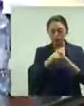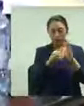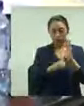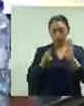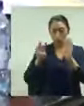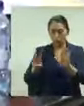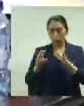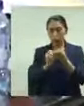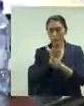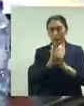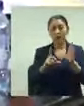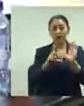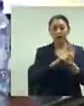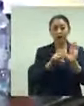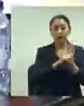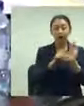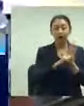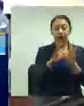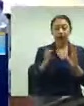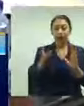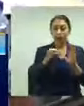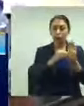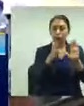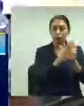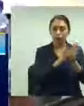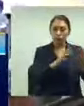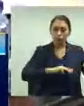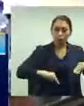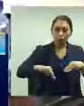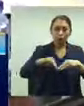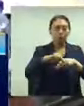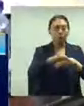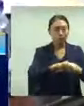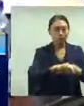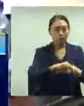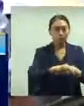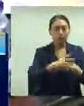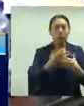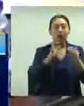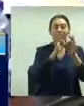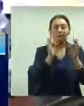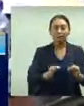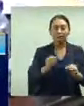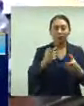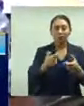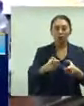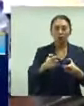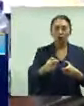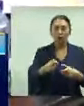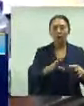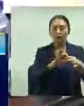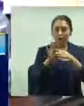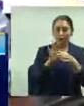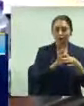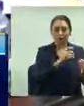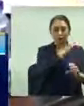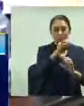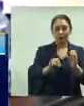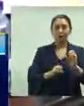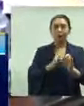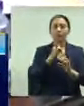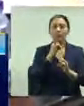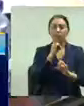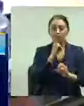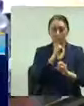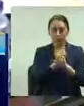de la iniciativa de ley implica una modificación a la manera de contratar con organismos internacionales. que